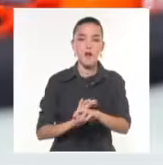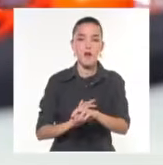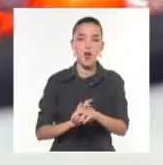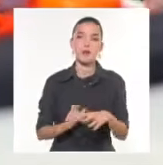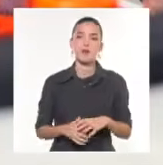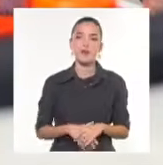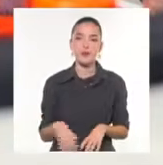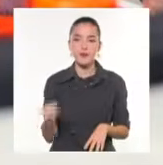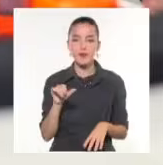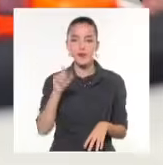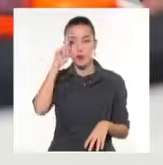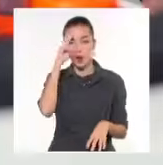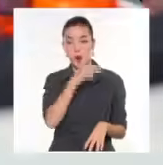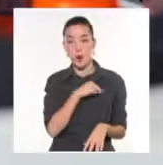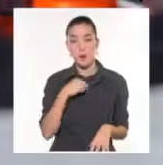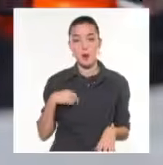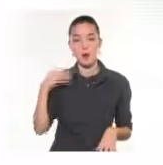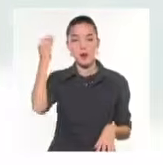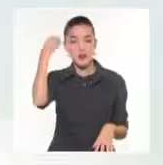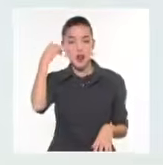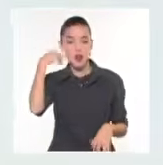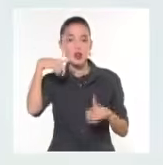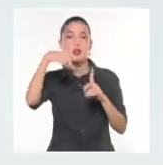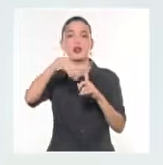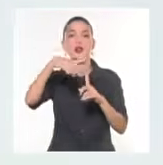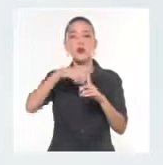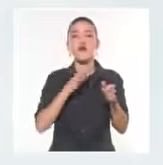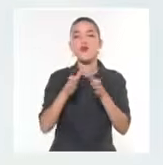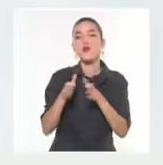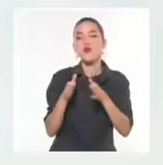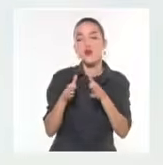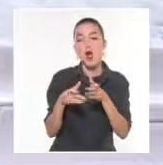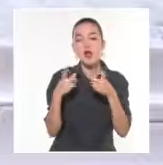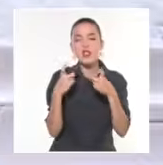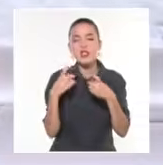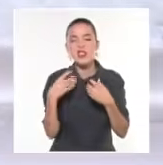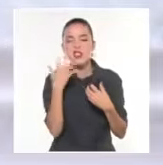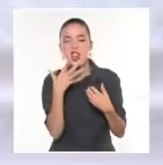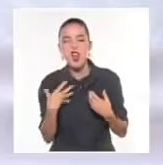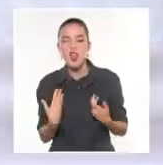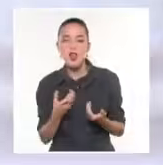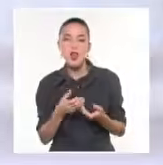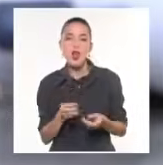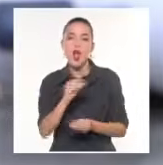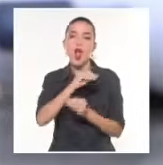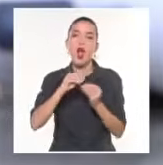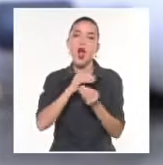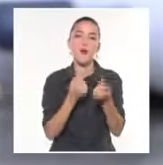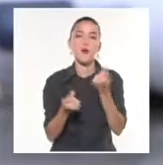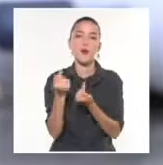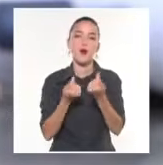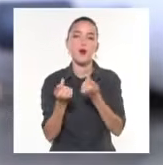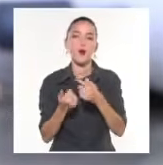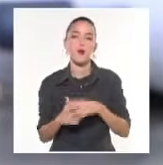pueden saber si un tratamiento funciona o si es necesario ajustarlo. Ahora, los científicos en LabEx miran al futuro